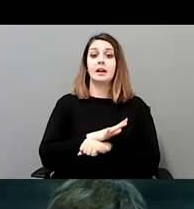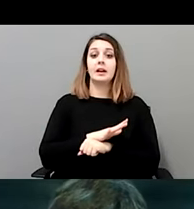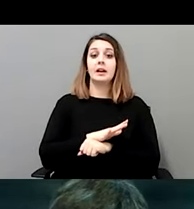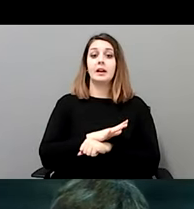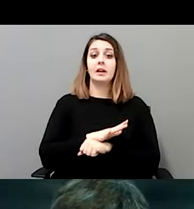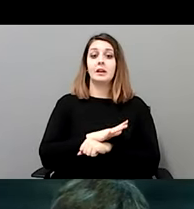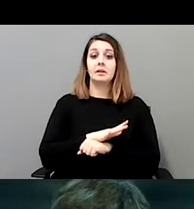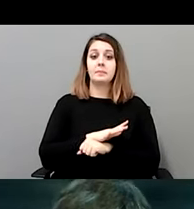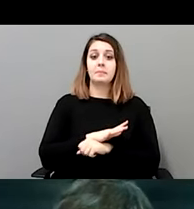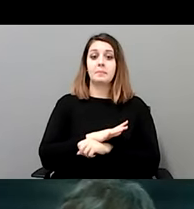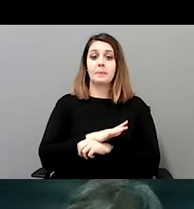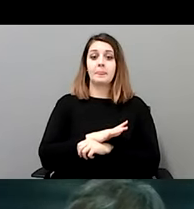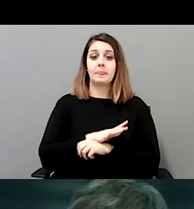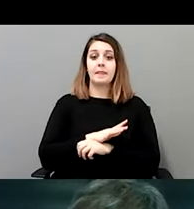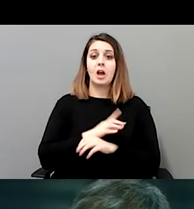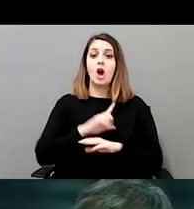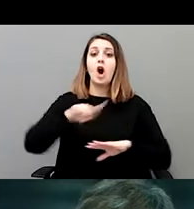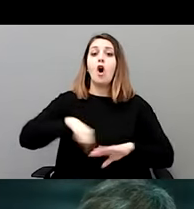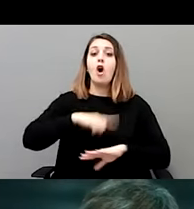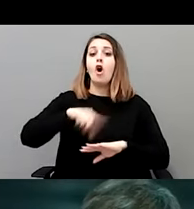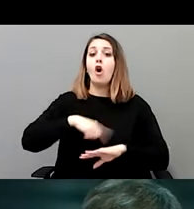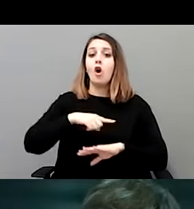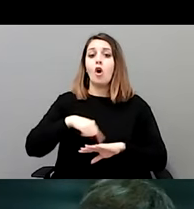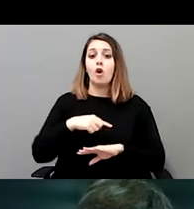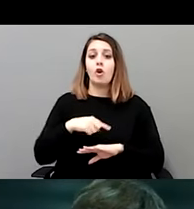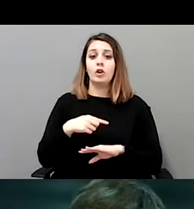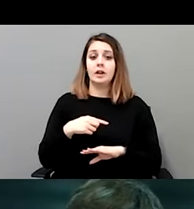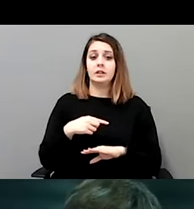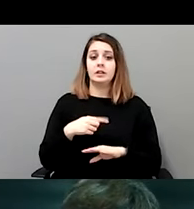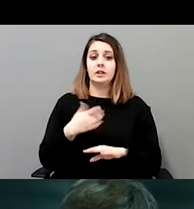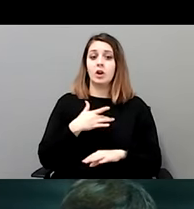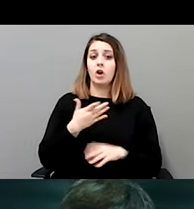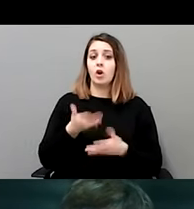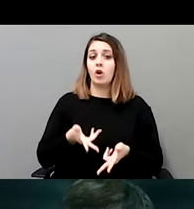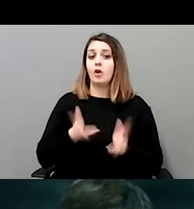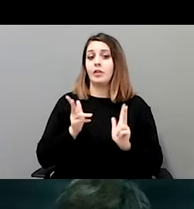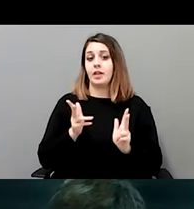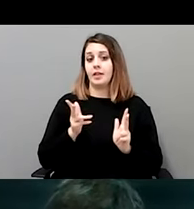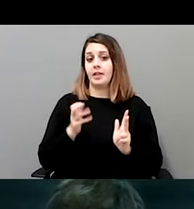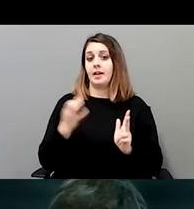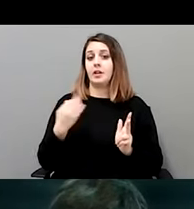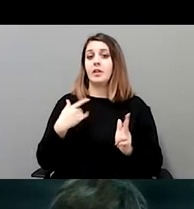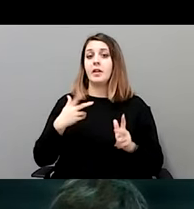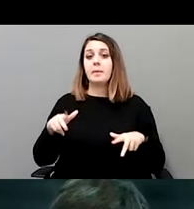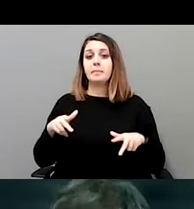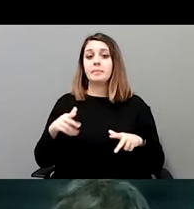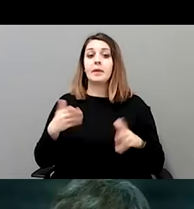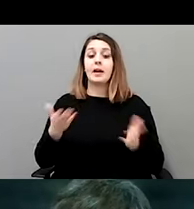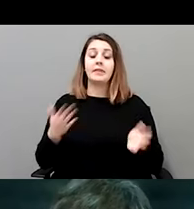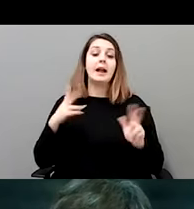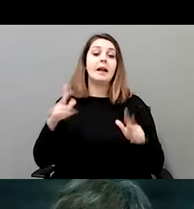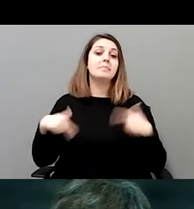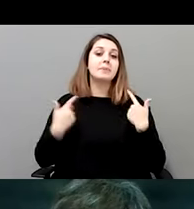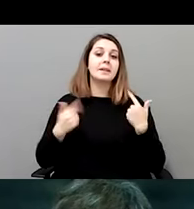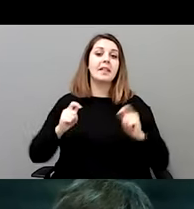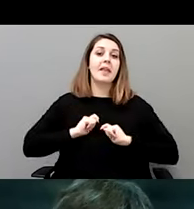concedidas. Y así me está permitiendo vivir de manera independiente, como